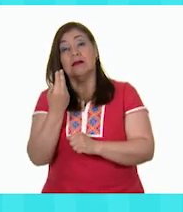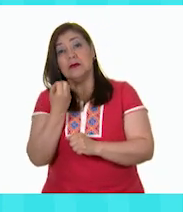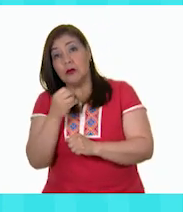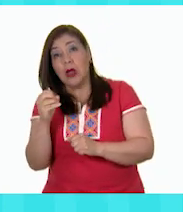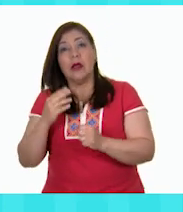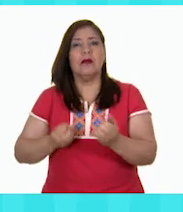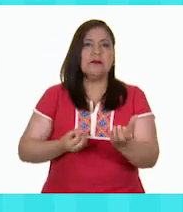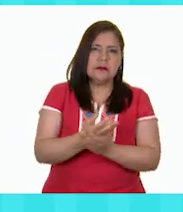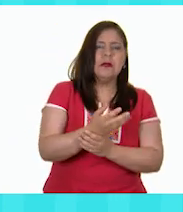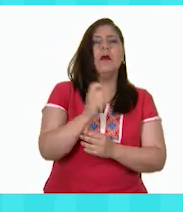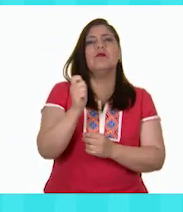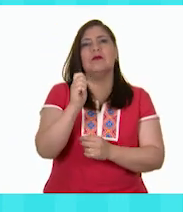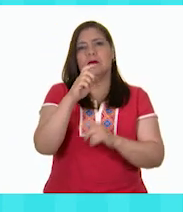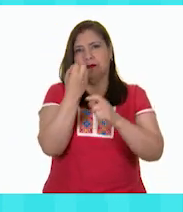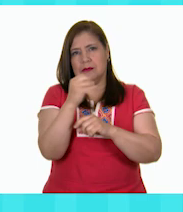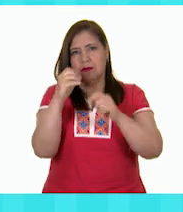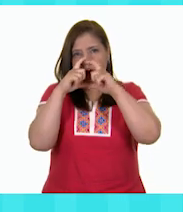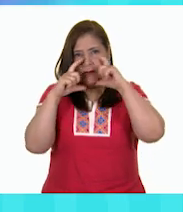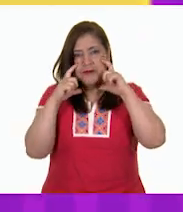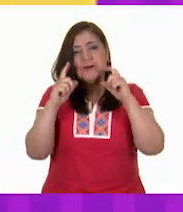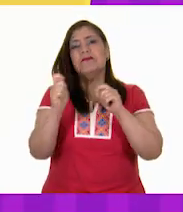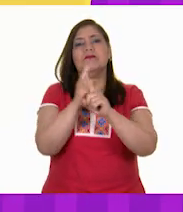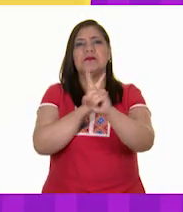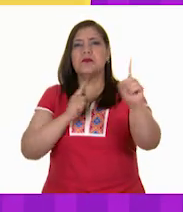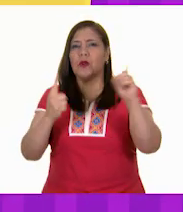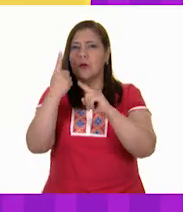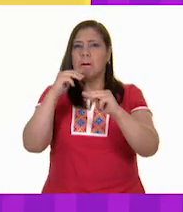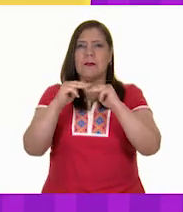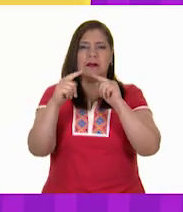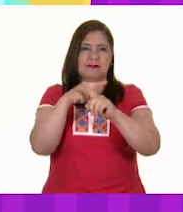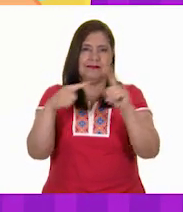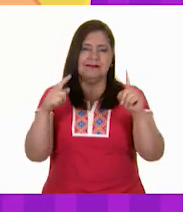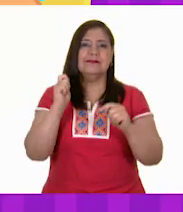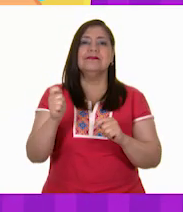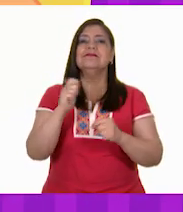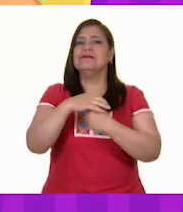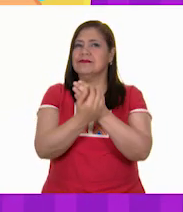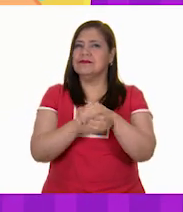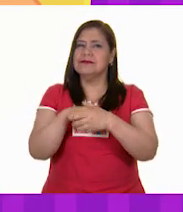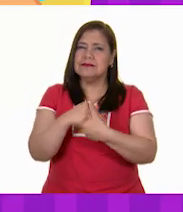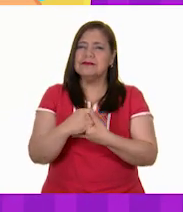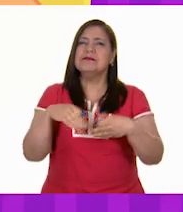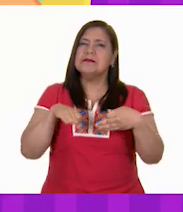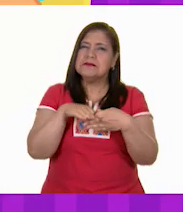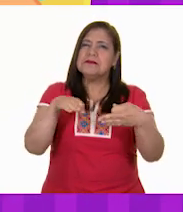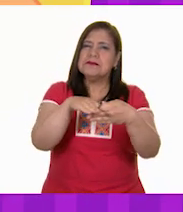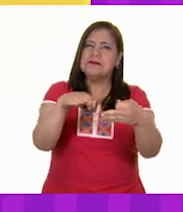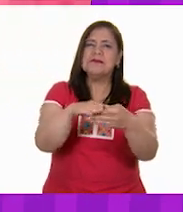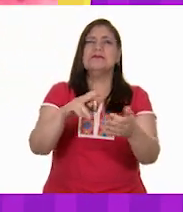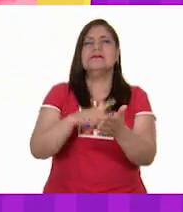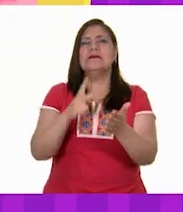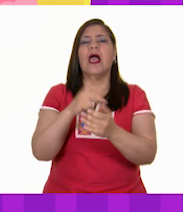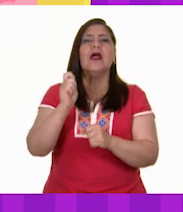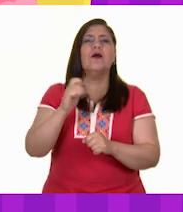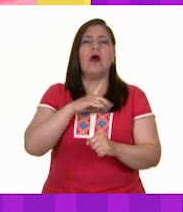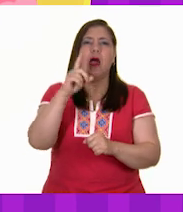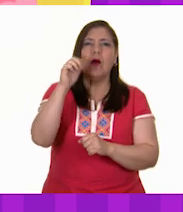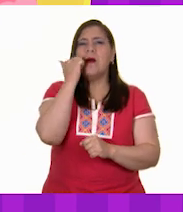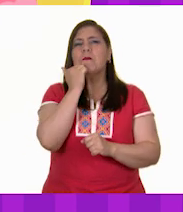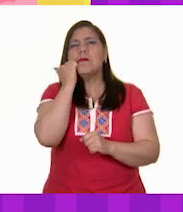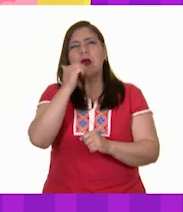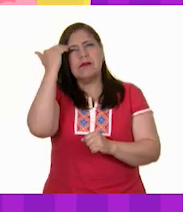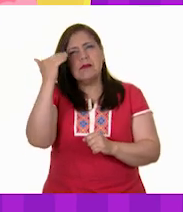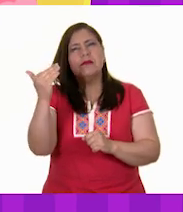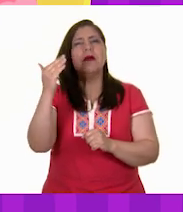una distancia mínima de 1.5 metros entre tú y los demás. Lávate las manos muy seguido con agua y jabón por lo menos